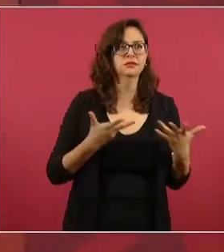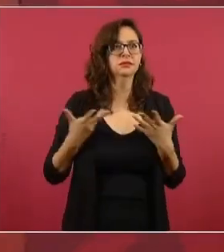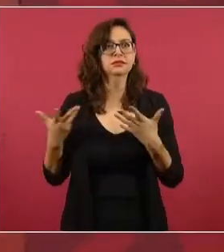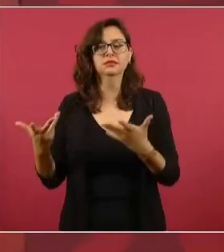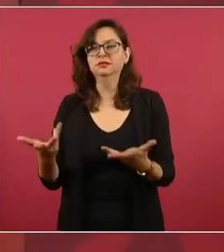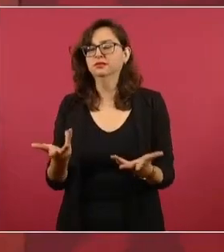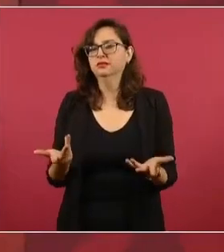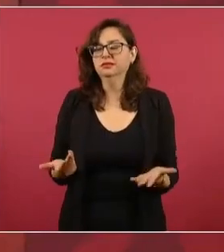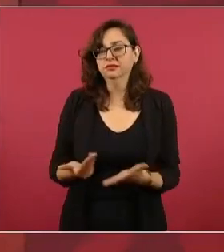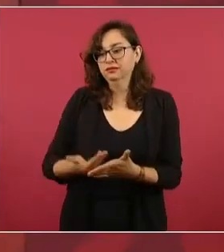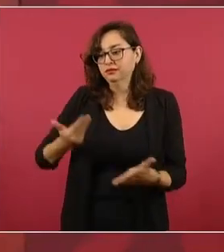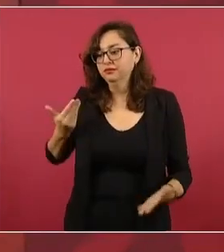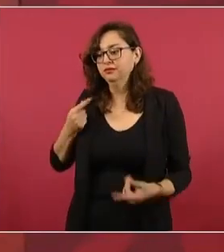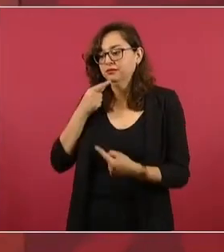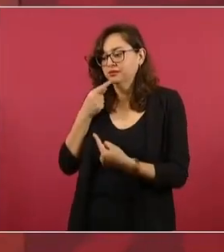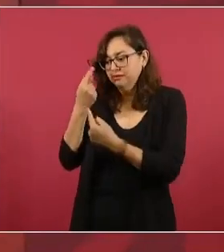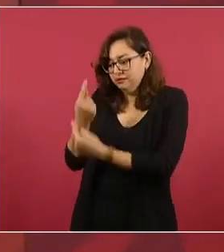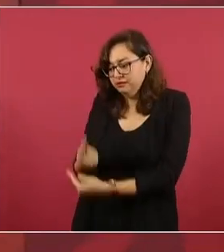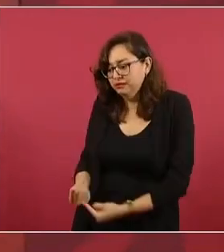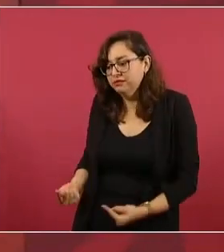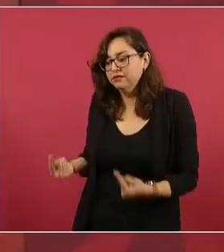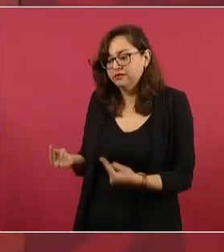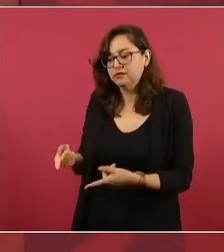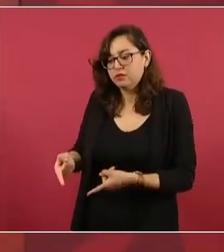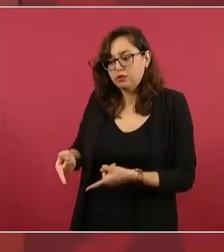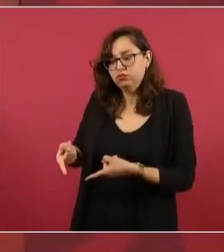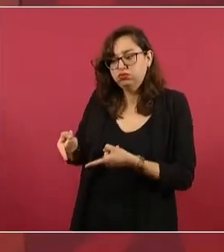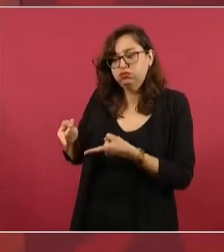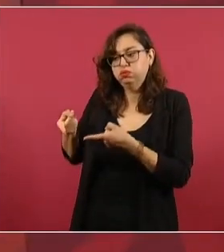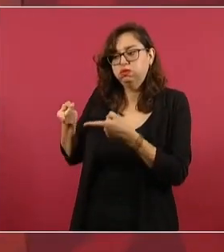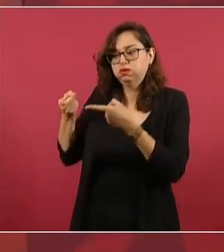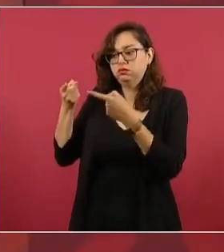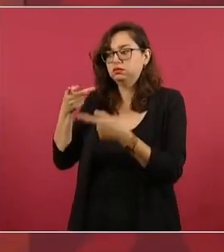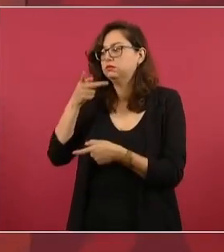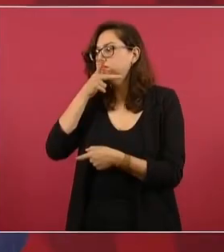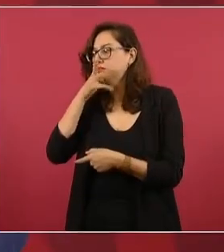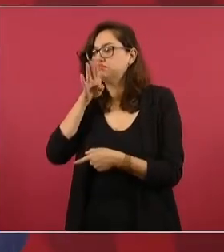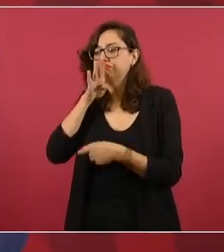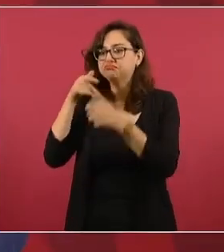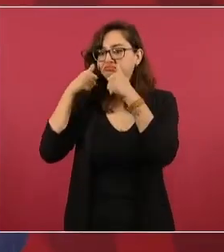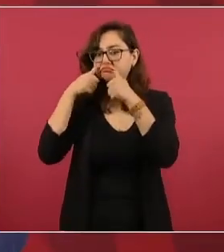y hayan optado por el camino de las conductas antisociales.